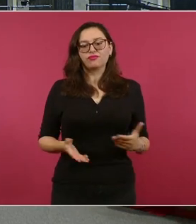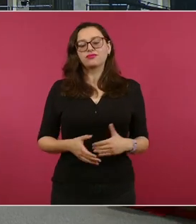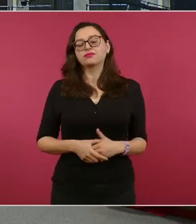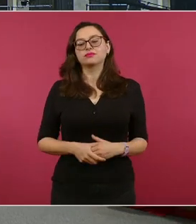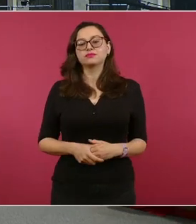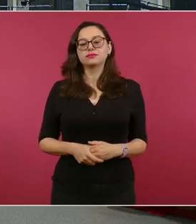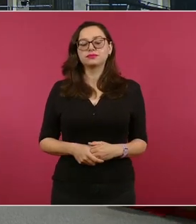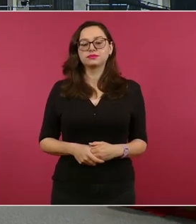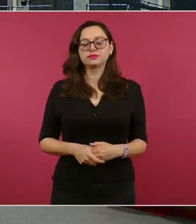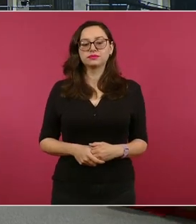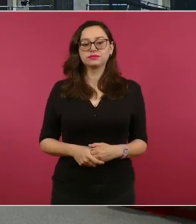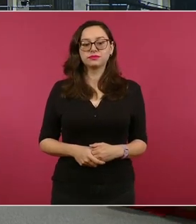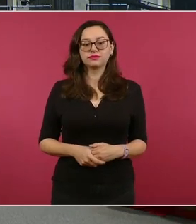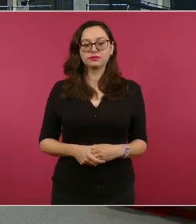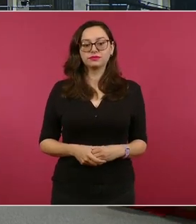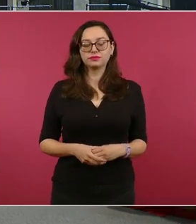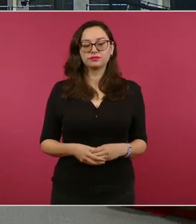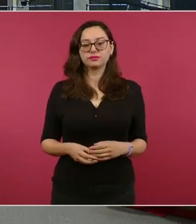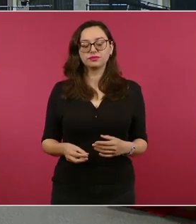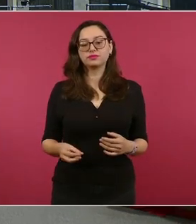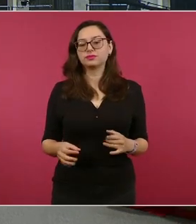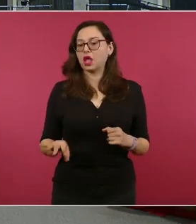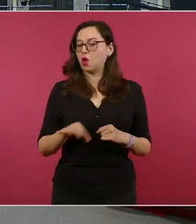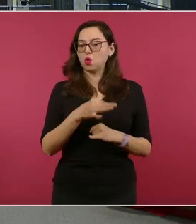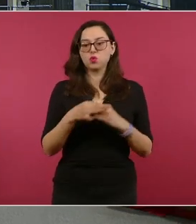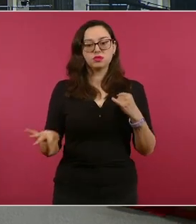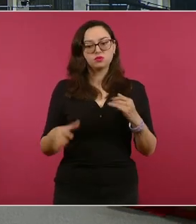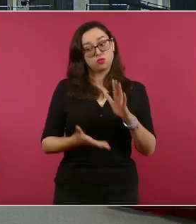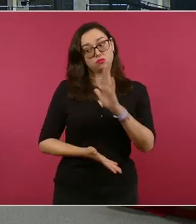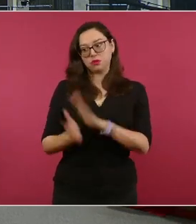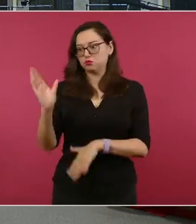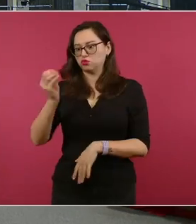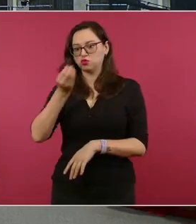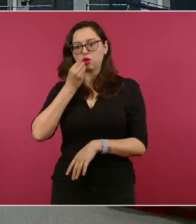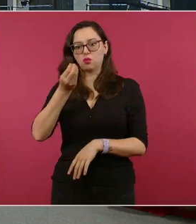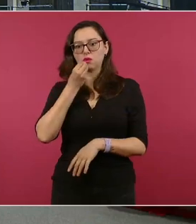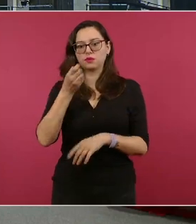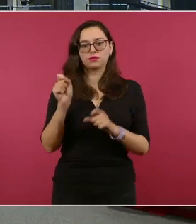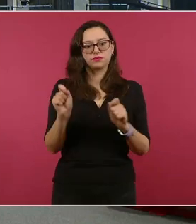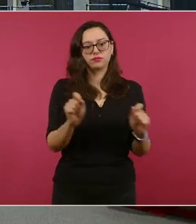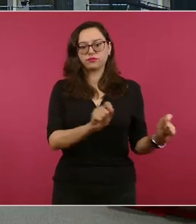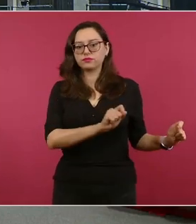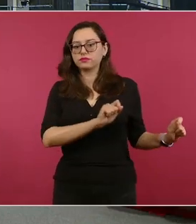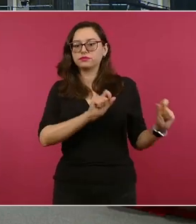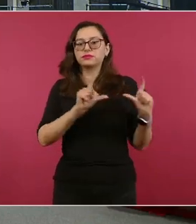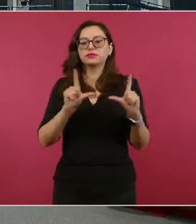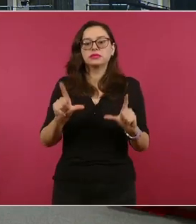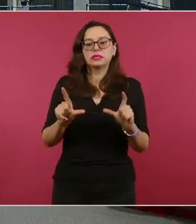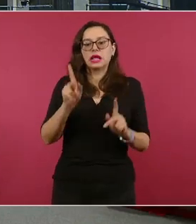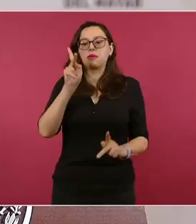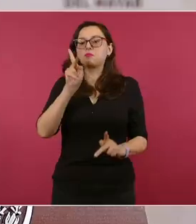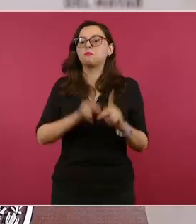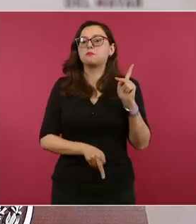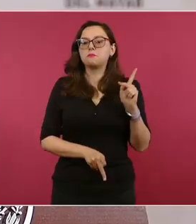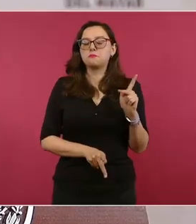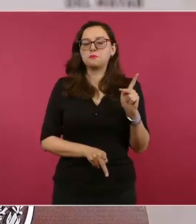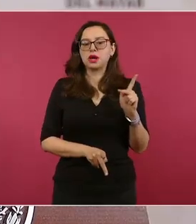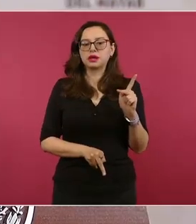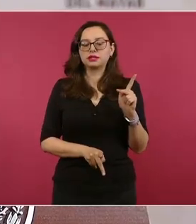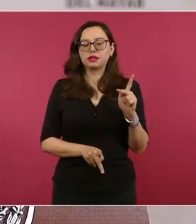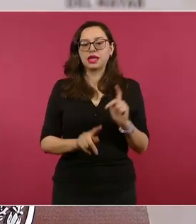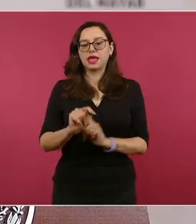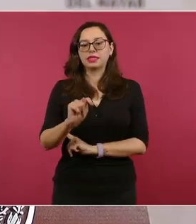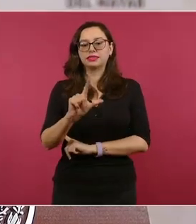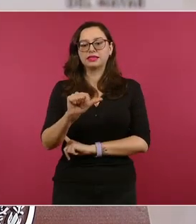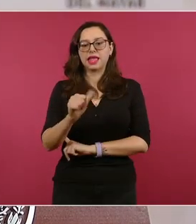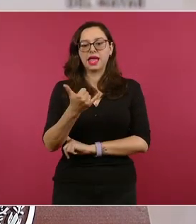¿Por qué no pones un? Con eso terminamos, ¿no? Vamos a cenar. Nada más así poquitito de